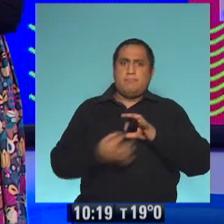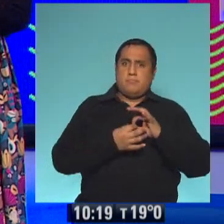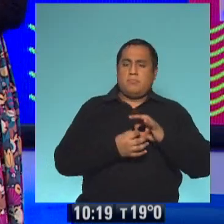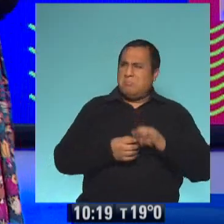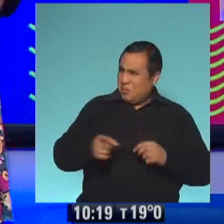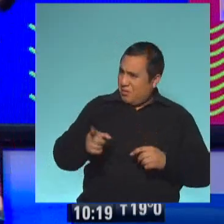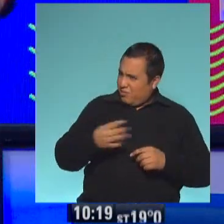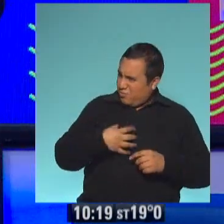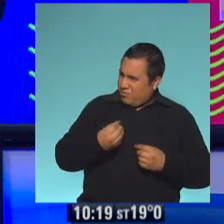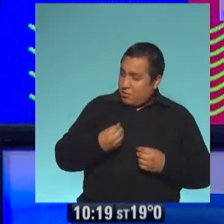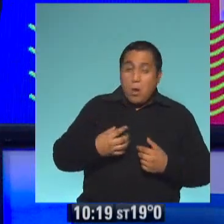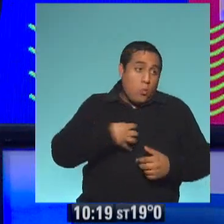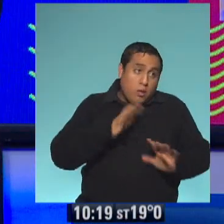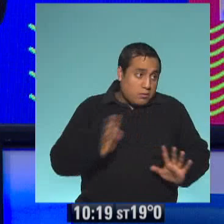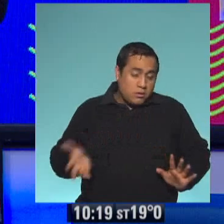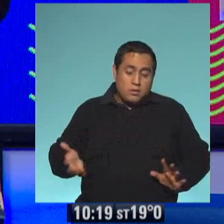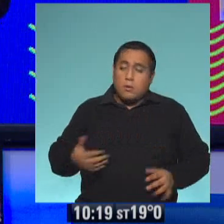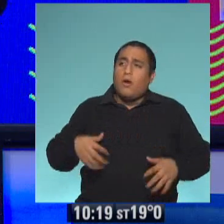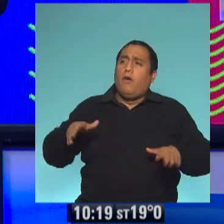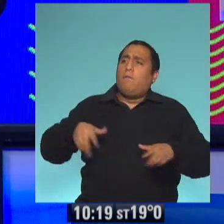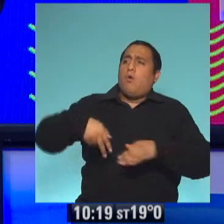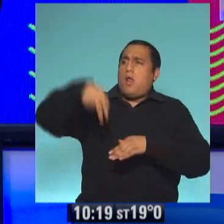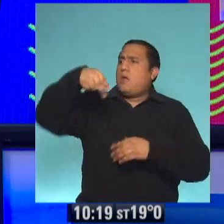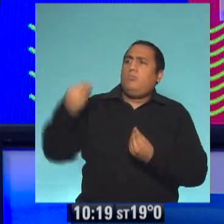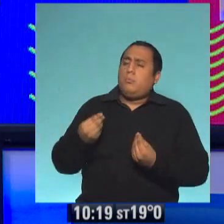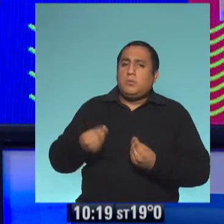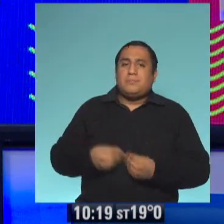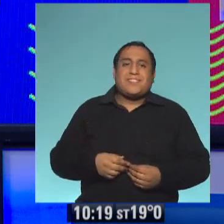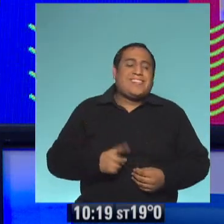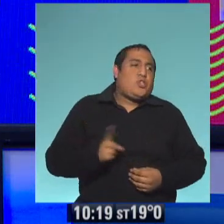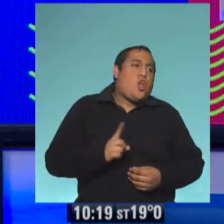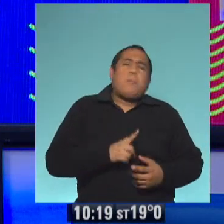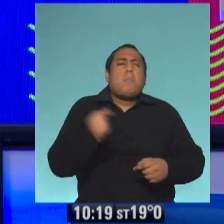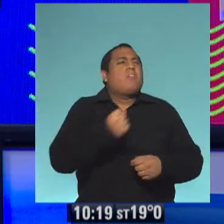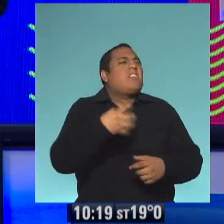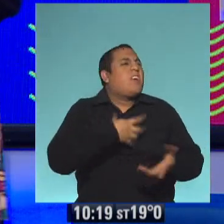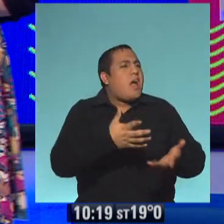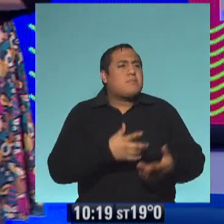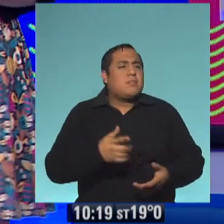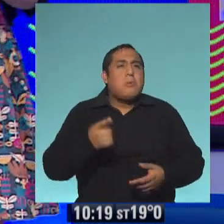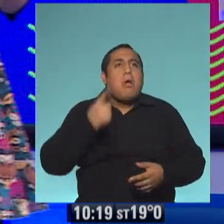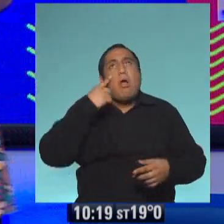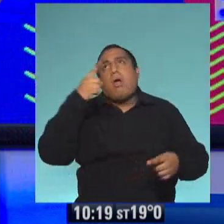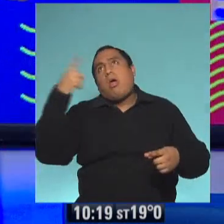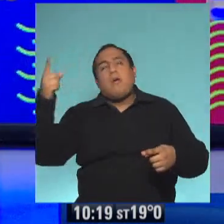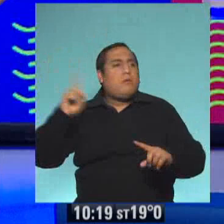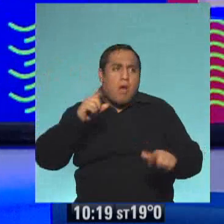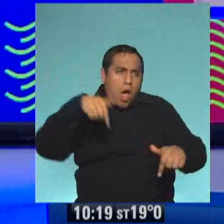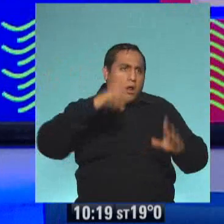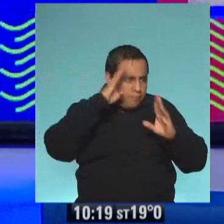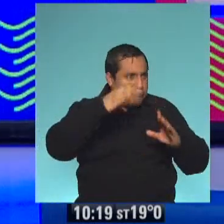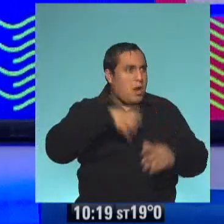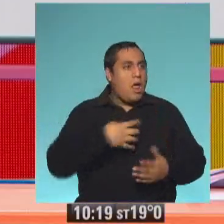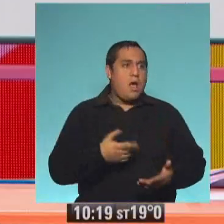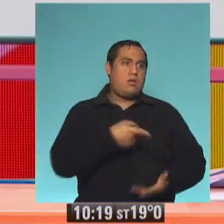Está muy bien. Bueno, ¿y volar? Bueno, ahora no, porque ¿por es muy importante la clase. No nos distraigas, Maga. Vamos con la clase. Siempre